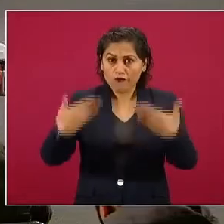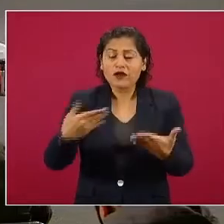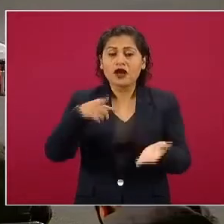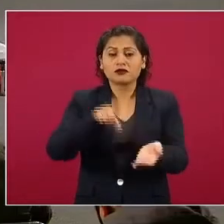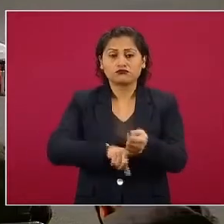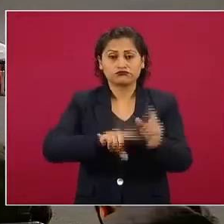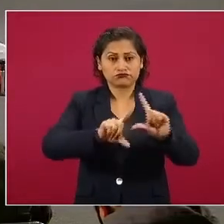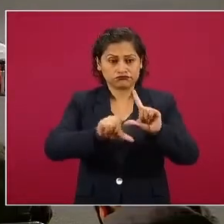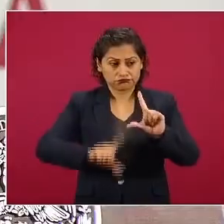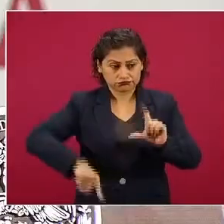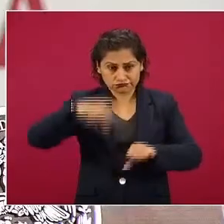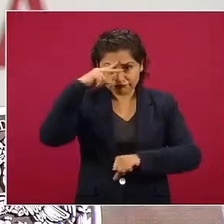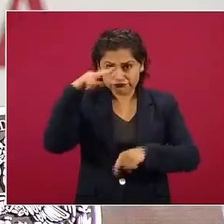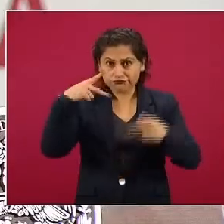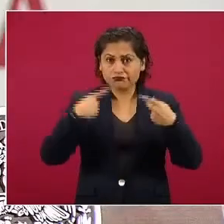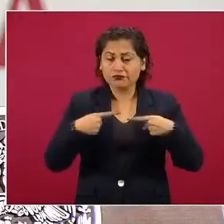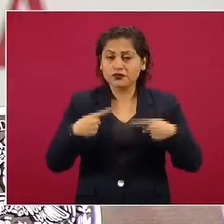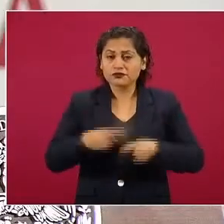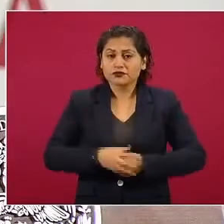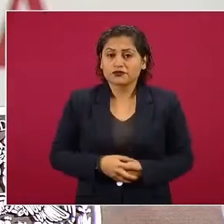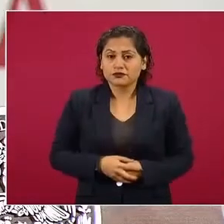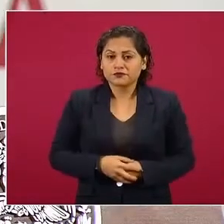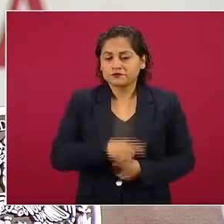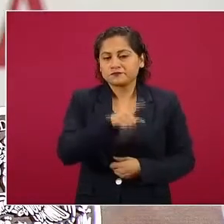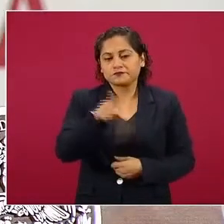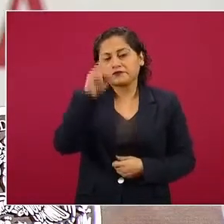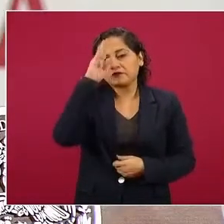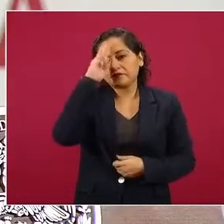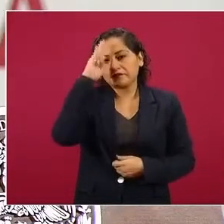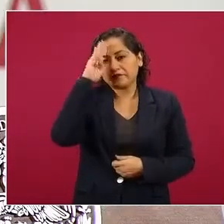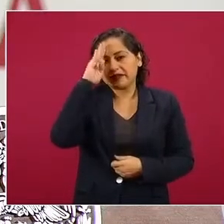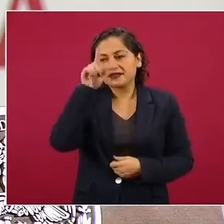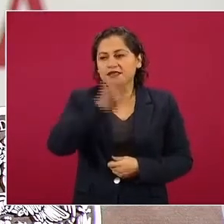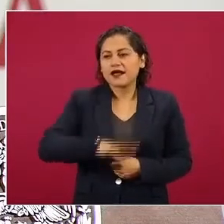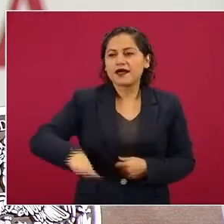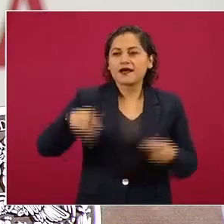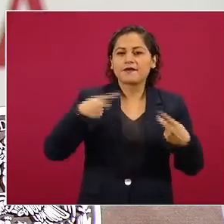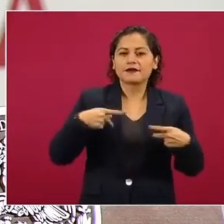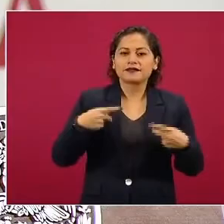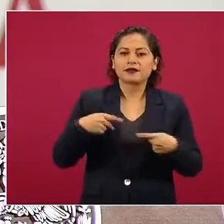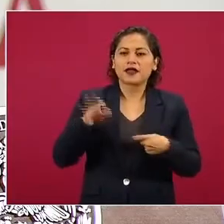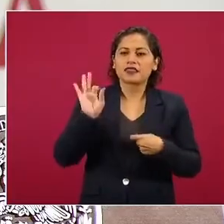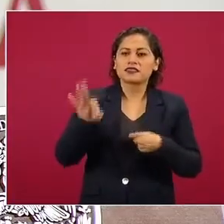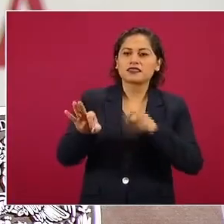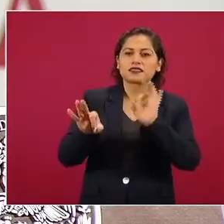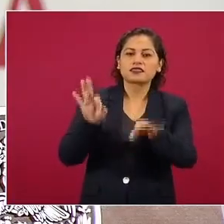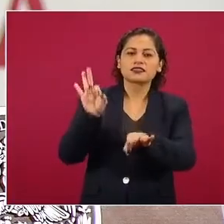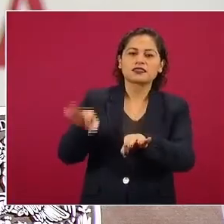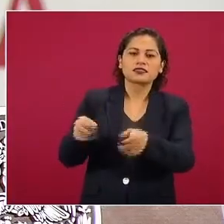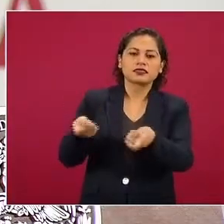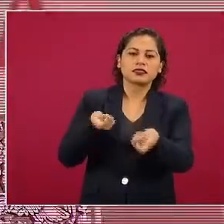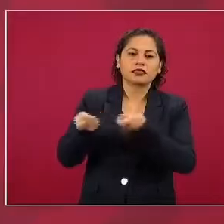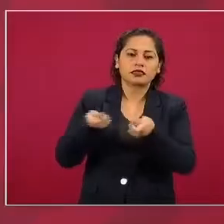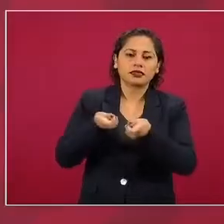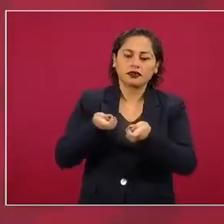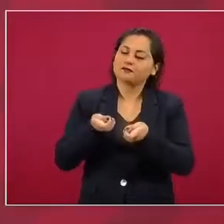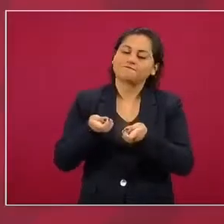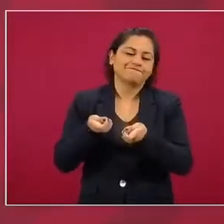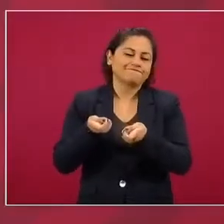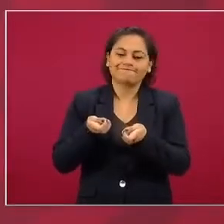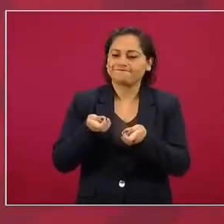no pensar de que el pueblo es manipulable y que